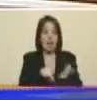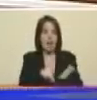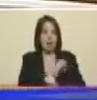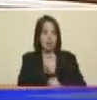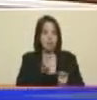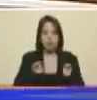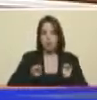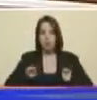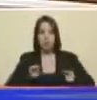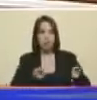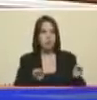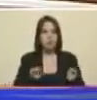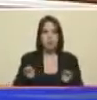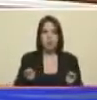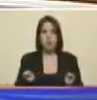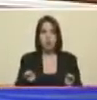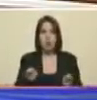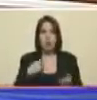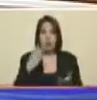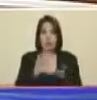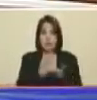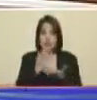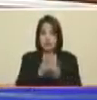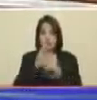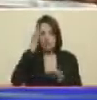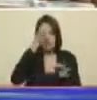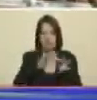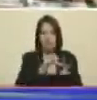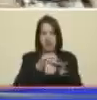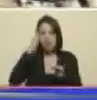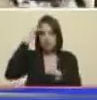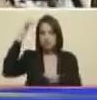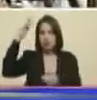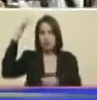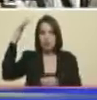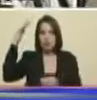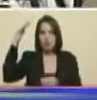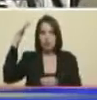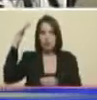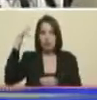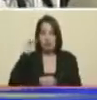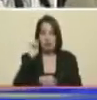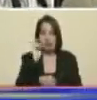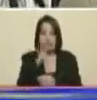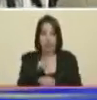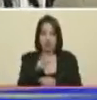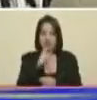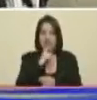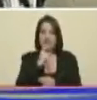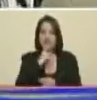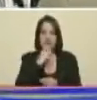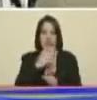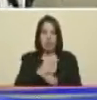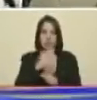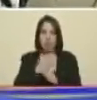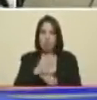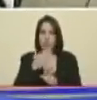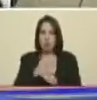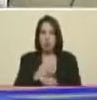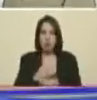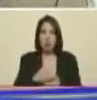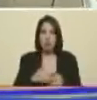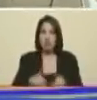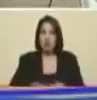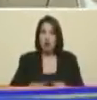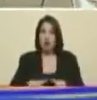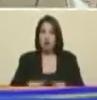moviéndose, siempre con fe en los sueños, a pesar de las dificultades, de la desventaja